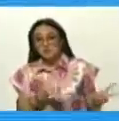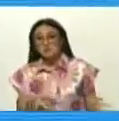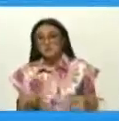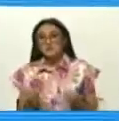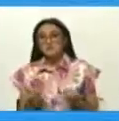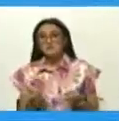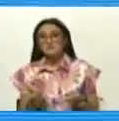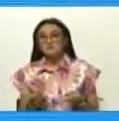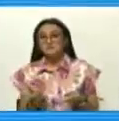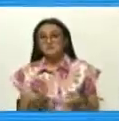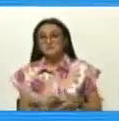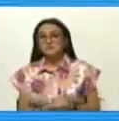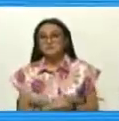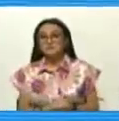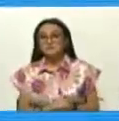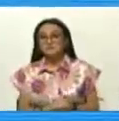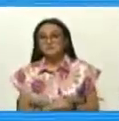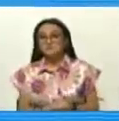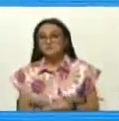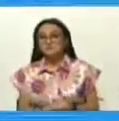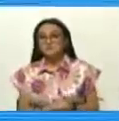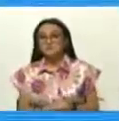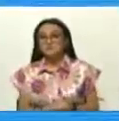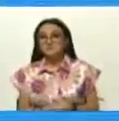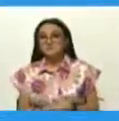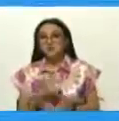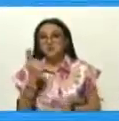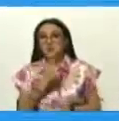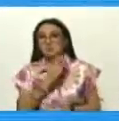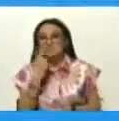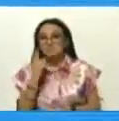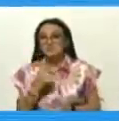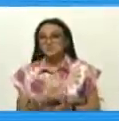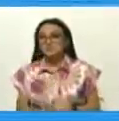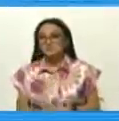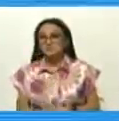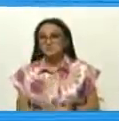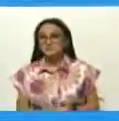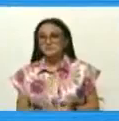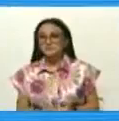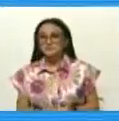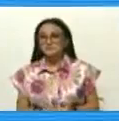termino como comencé, con el compromiso de mantenernos unidos.